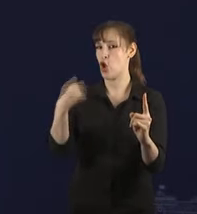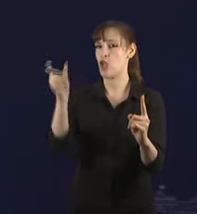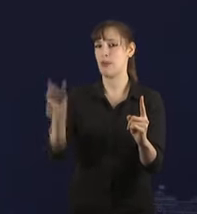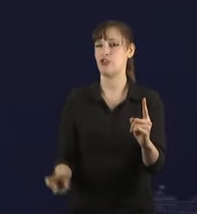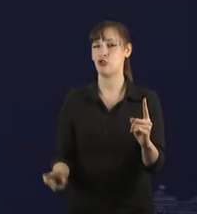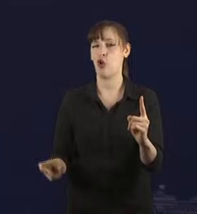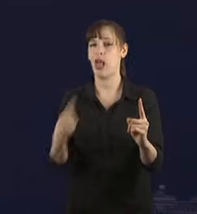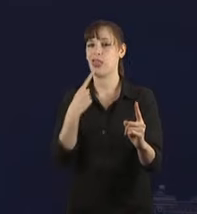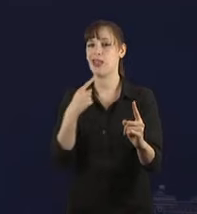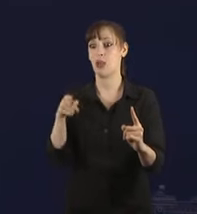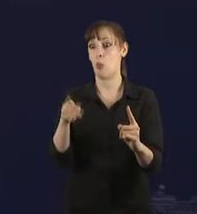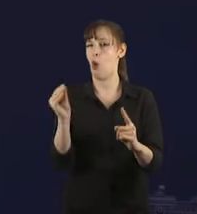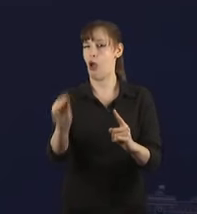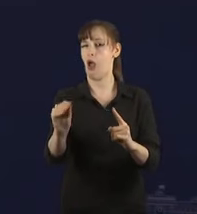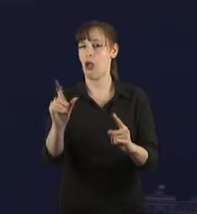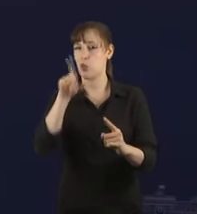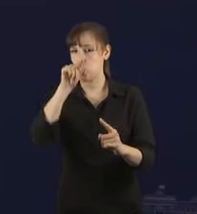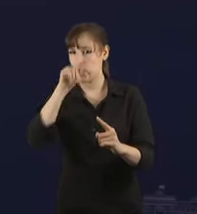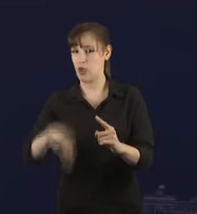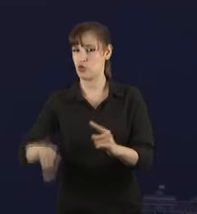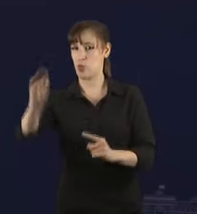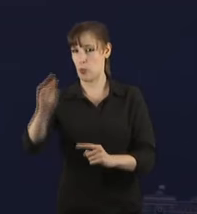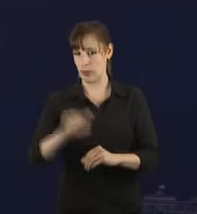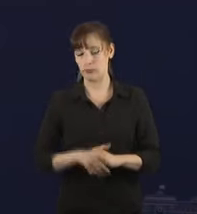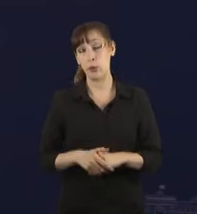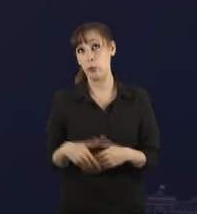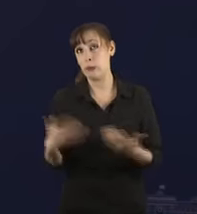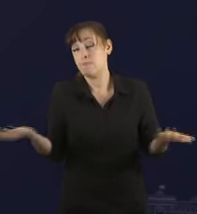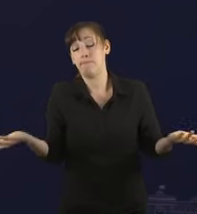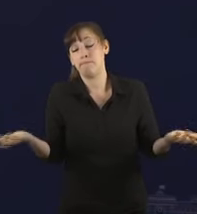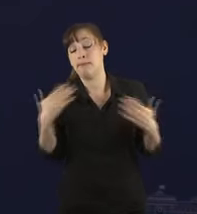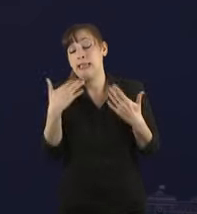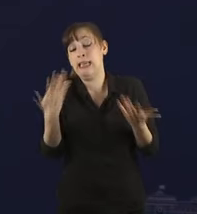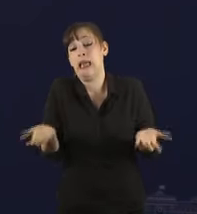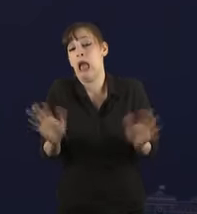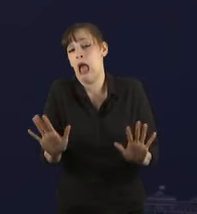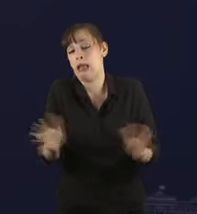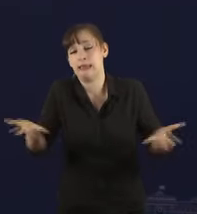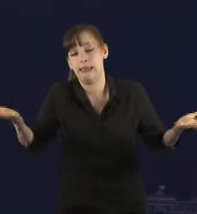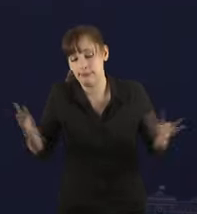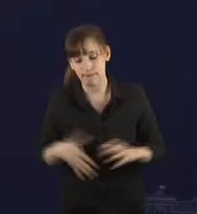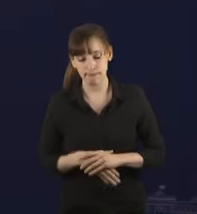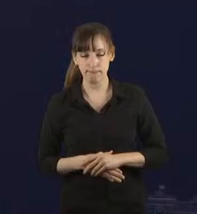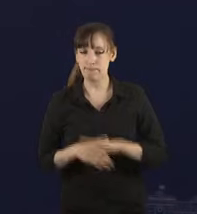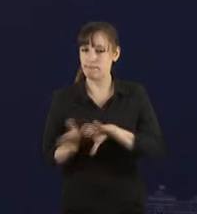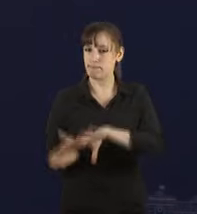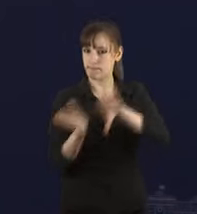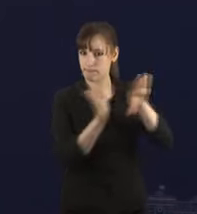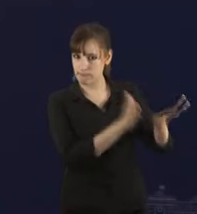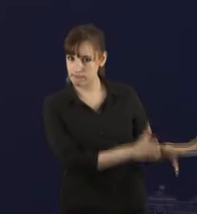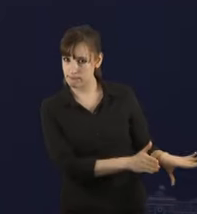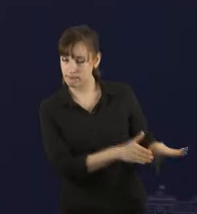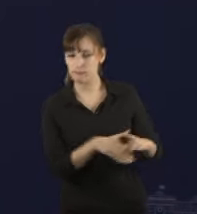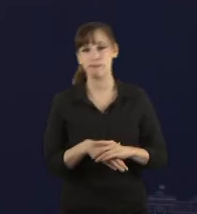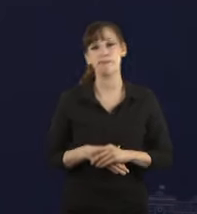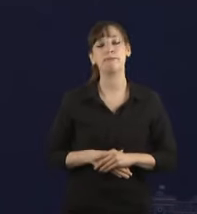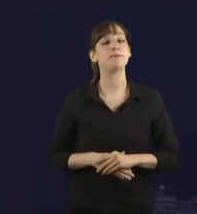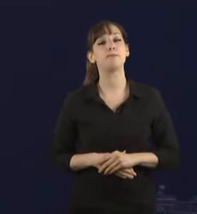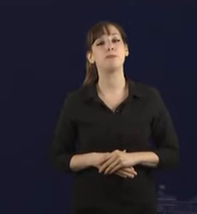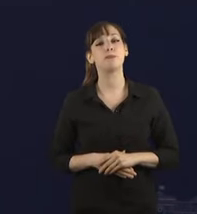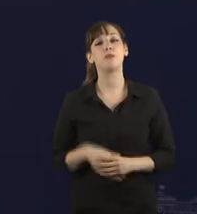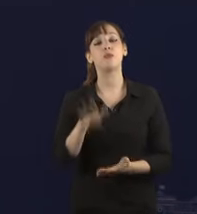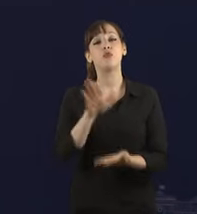que bueno qué s yo es lo que hay en cuanto al paro Por supuesto